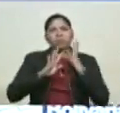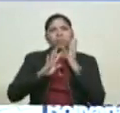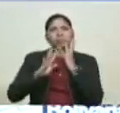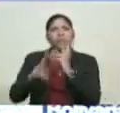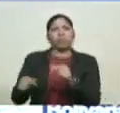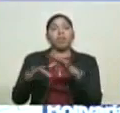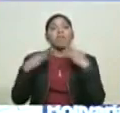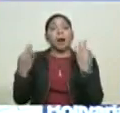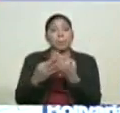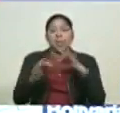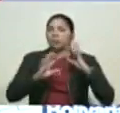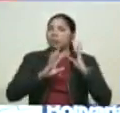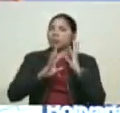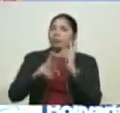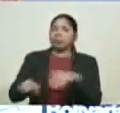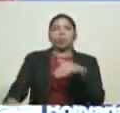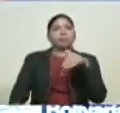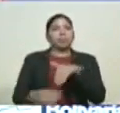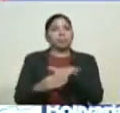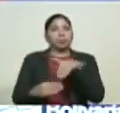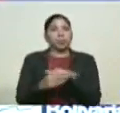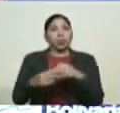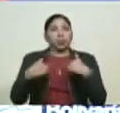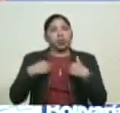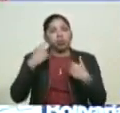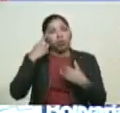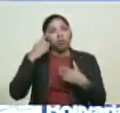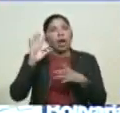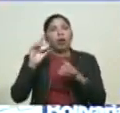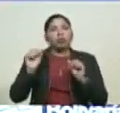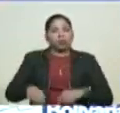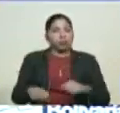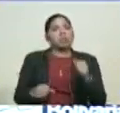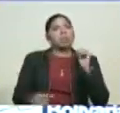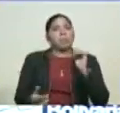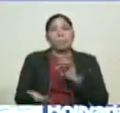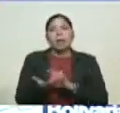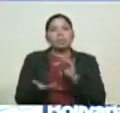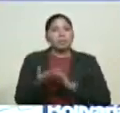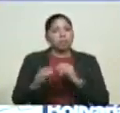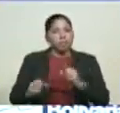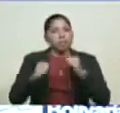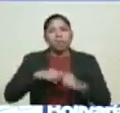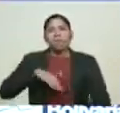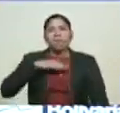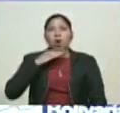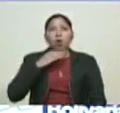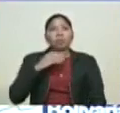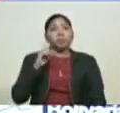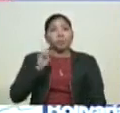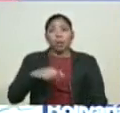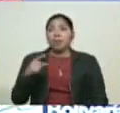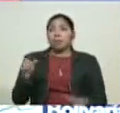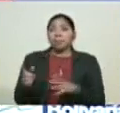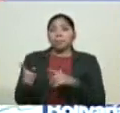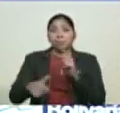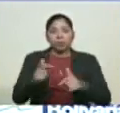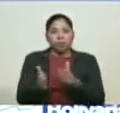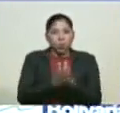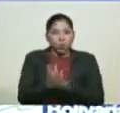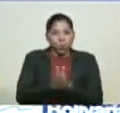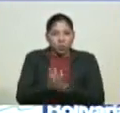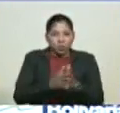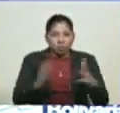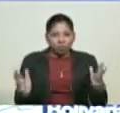familia. Hoy creo que va a haber una buena participación, muy buena participación. Hay una motivación creciente. La